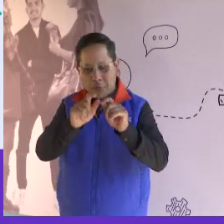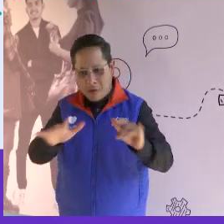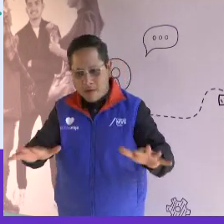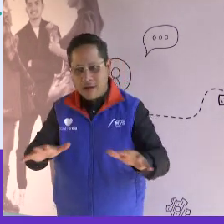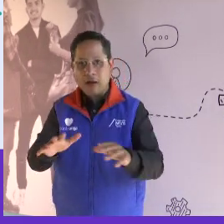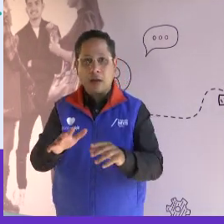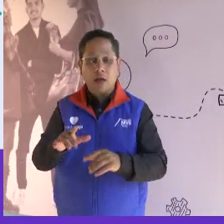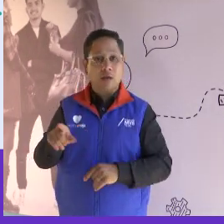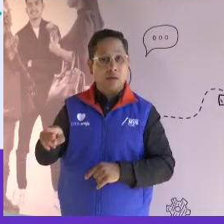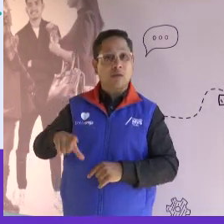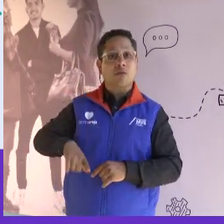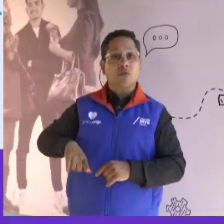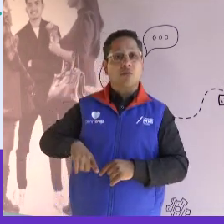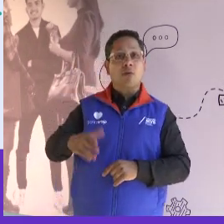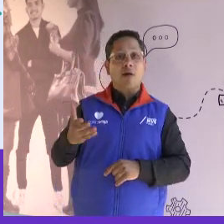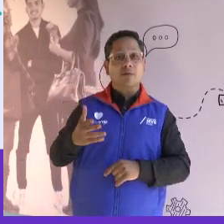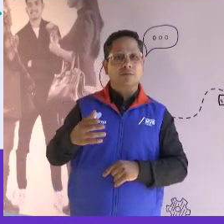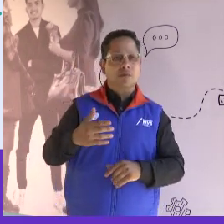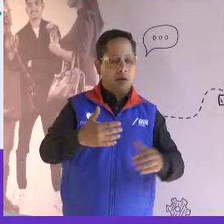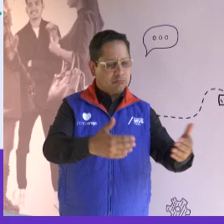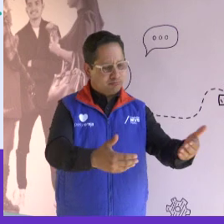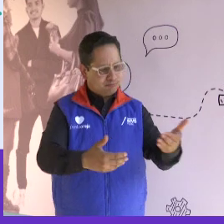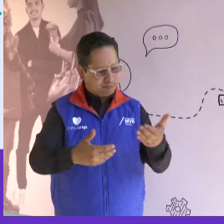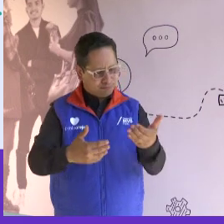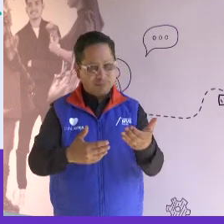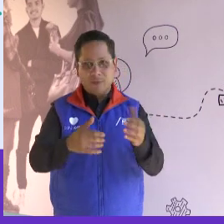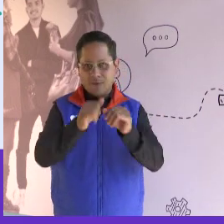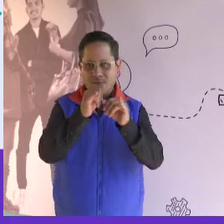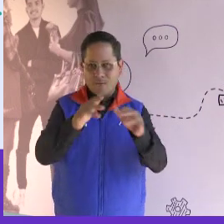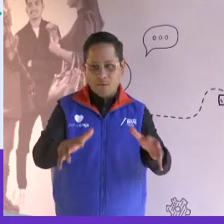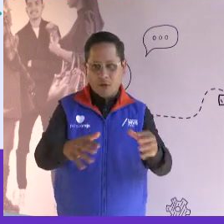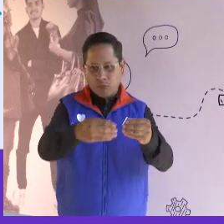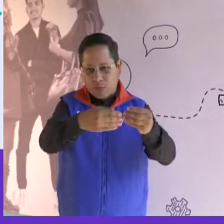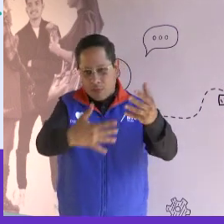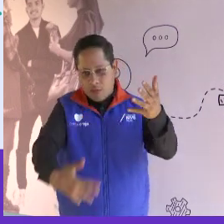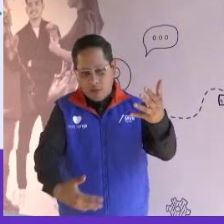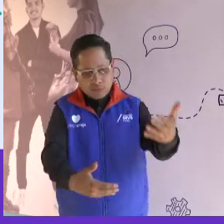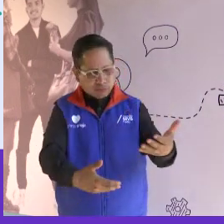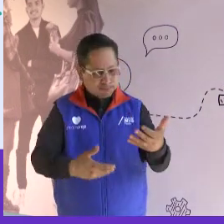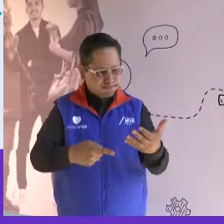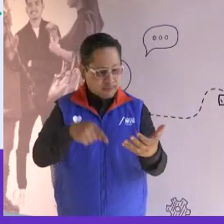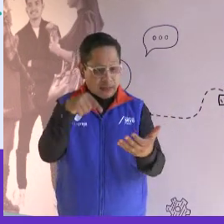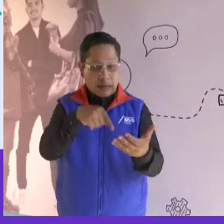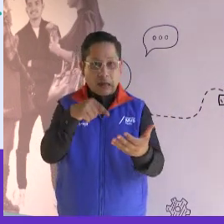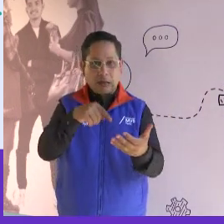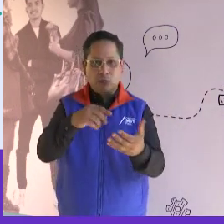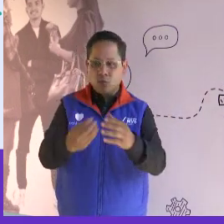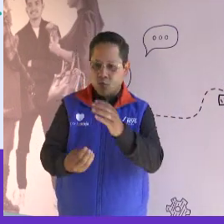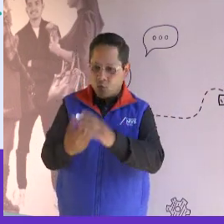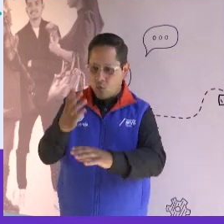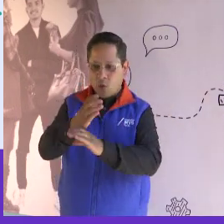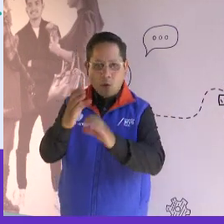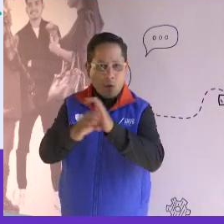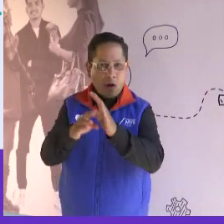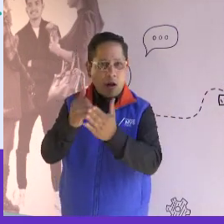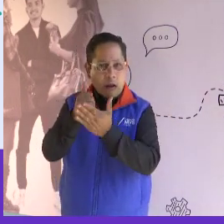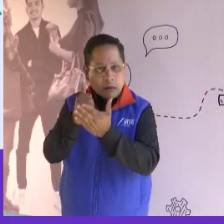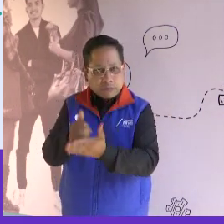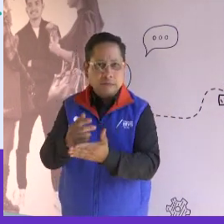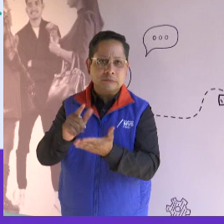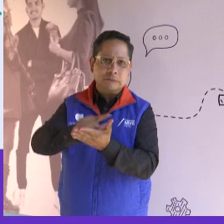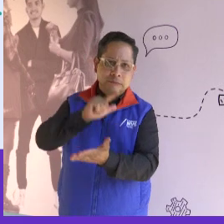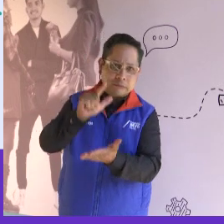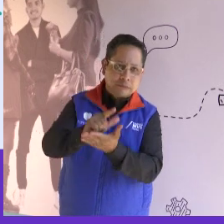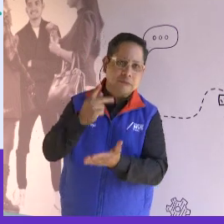pues debería de ocupar toda la información académica y de sociedad civil para generar política pública al final y al cabo, leyes,